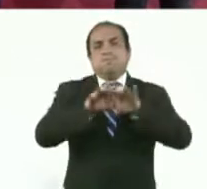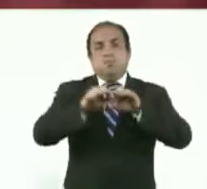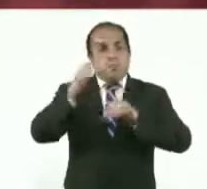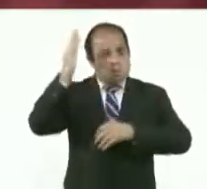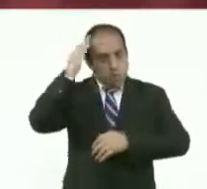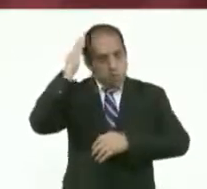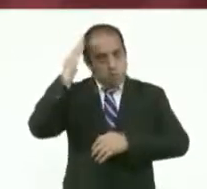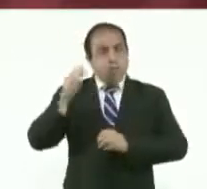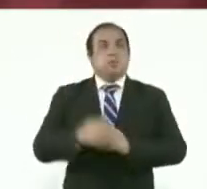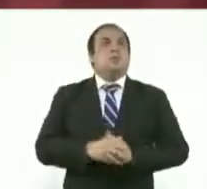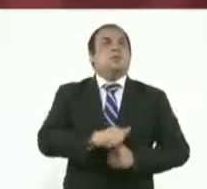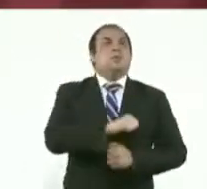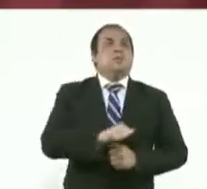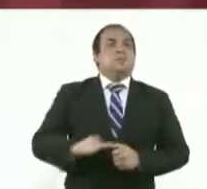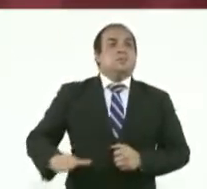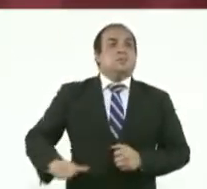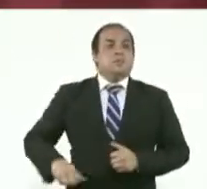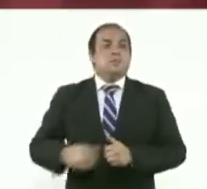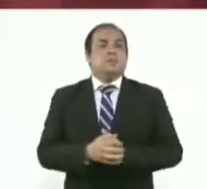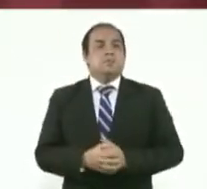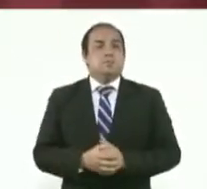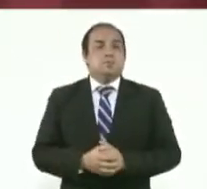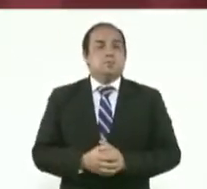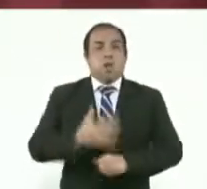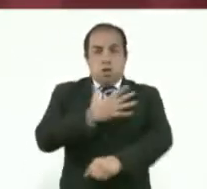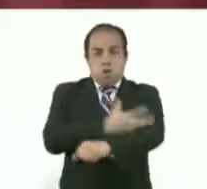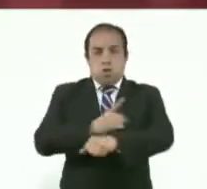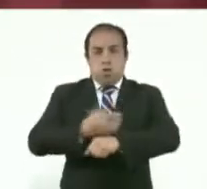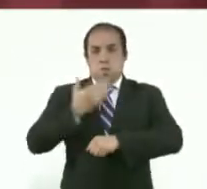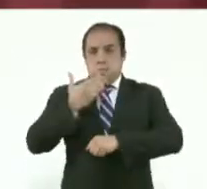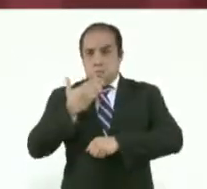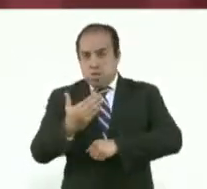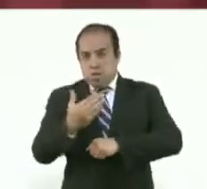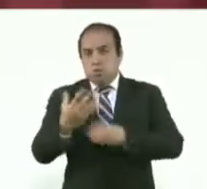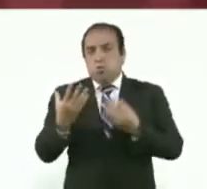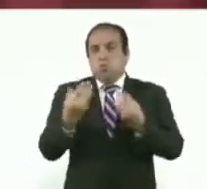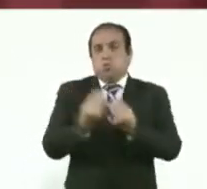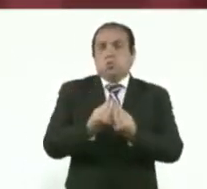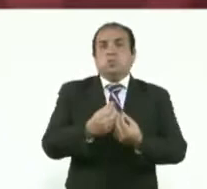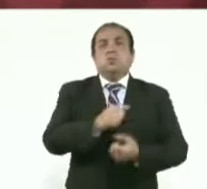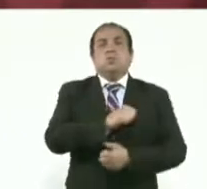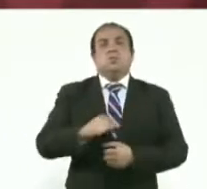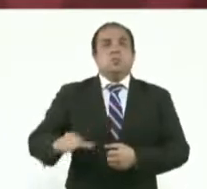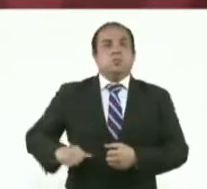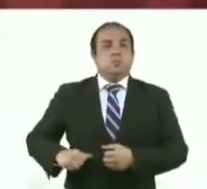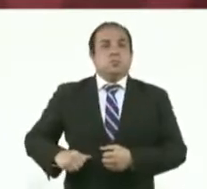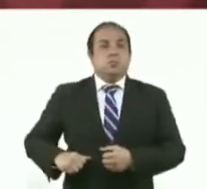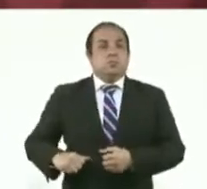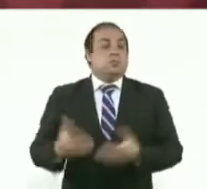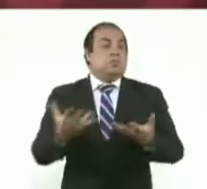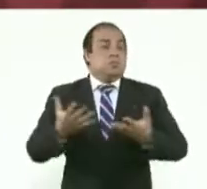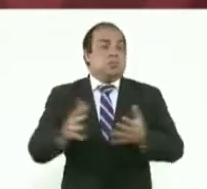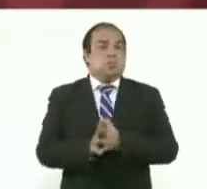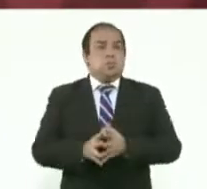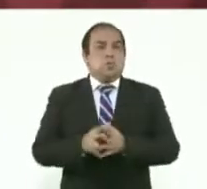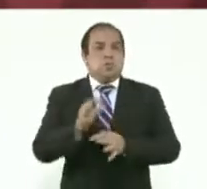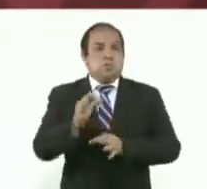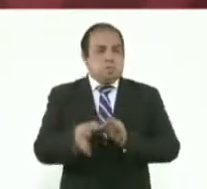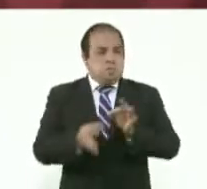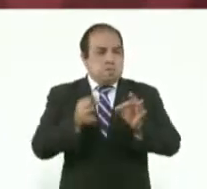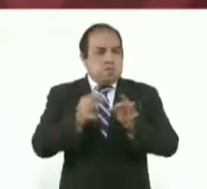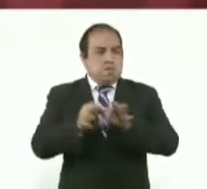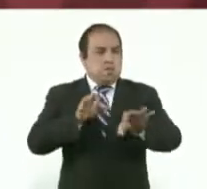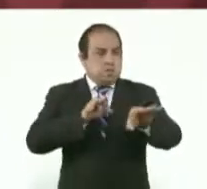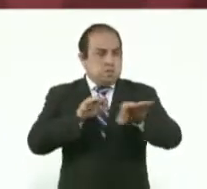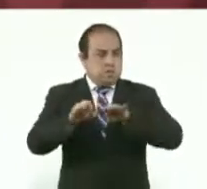frente de la alcaldía. Nos coordinamos muy bien con el alcalde y realmente ha hecho pues un excelente trabajo